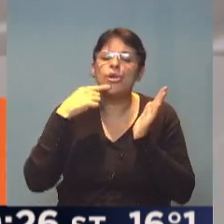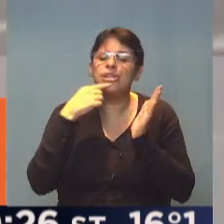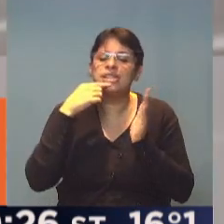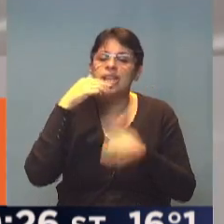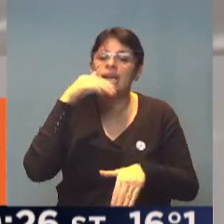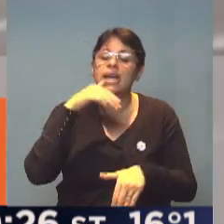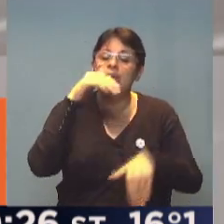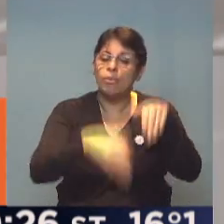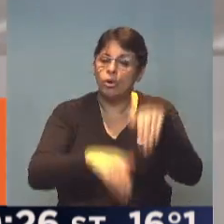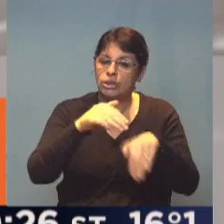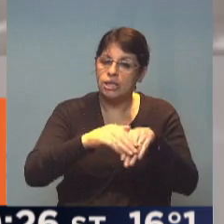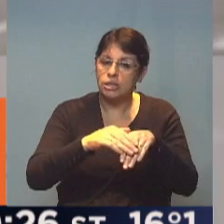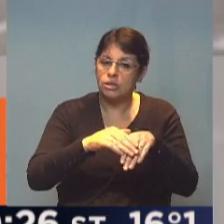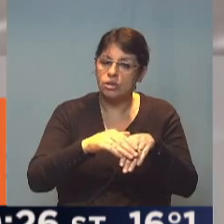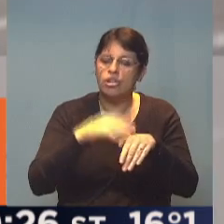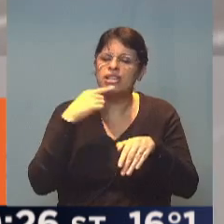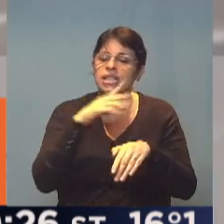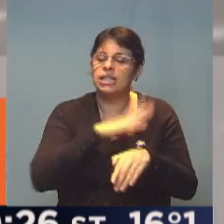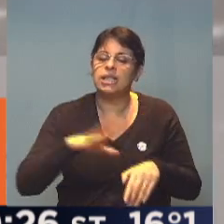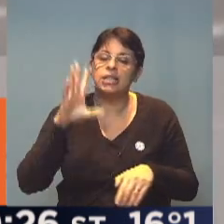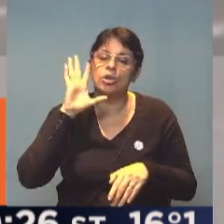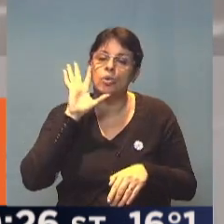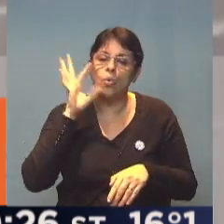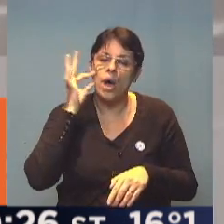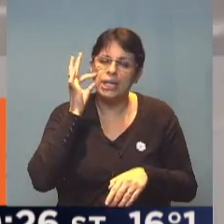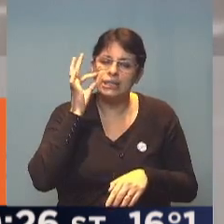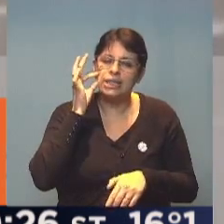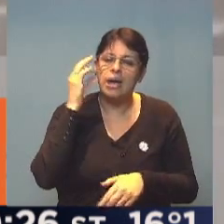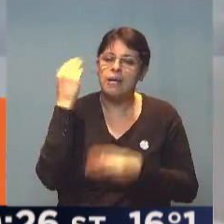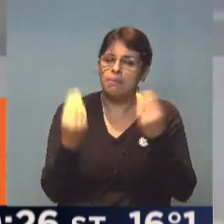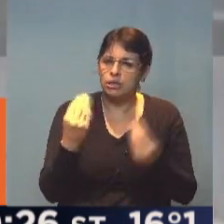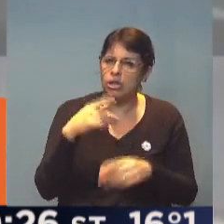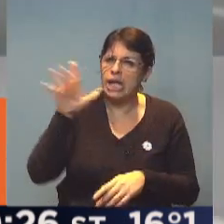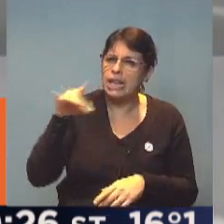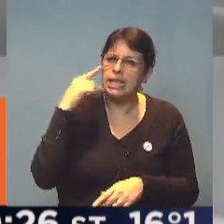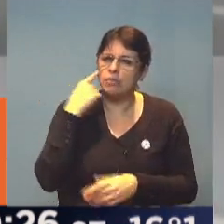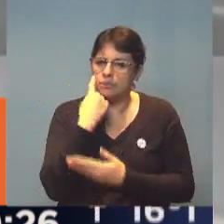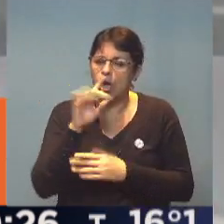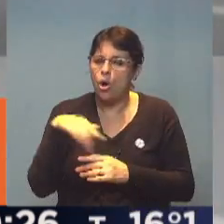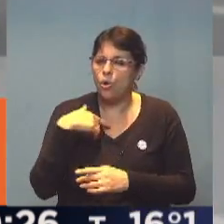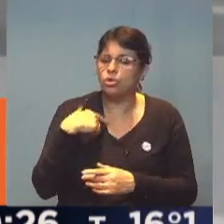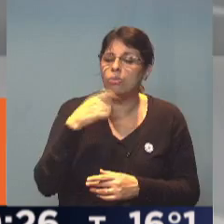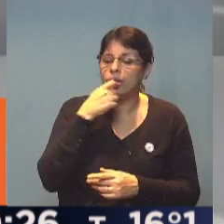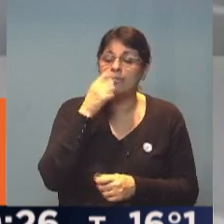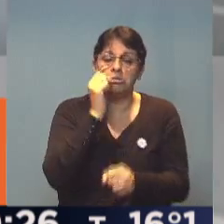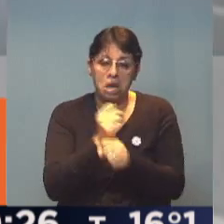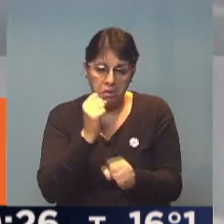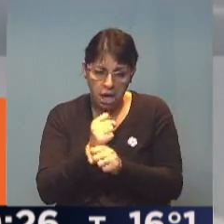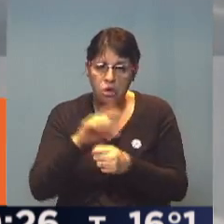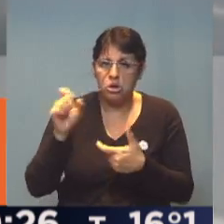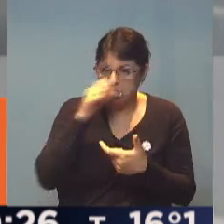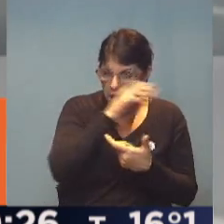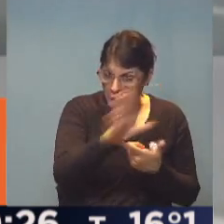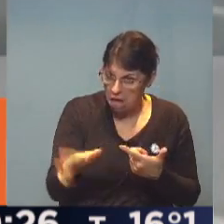de 540 asambleístas, la mayoría por elección en los municipios y el resto por sectores de la sociedad como trabajadores,